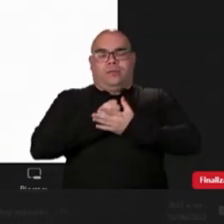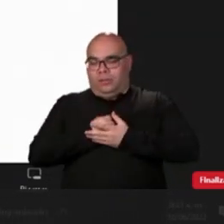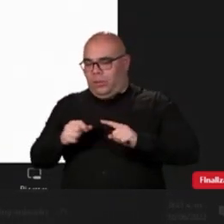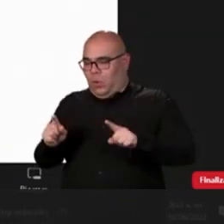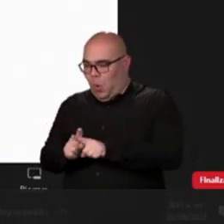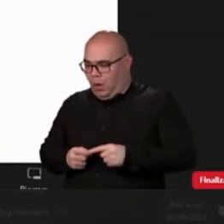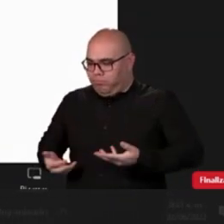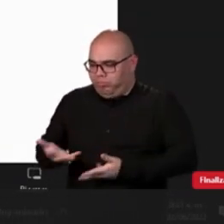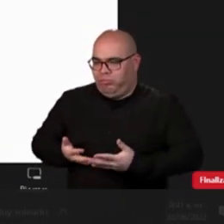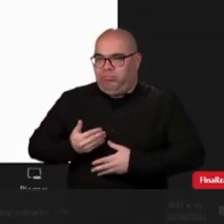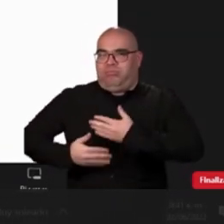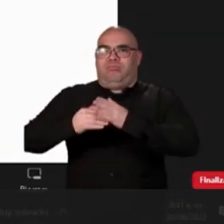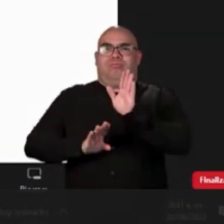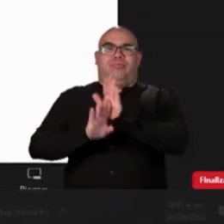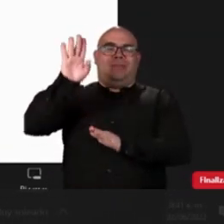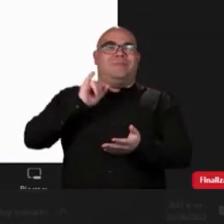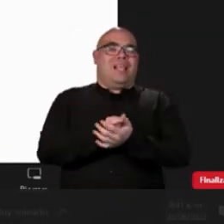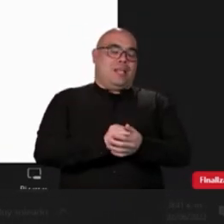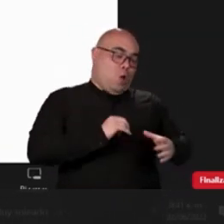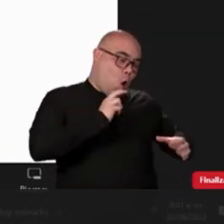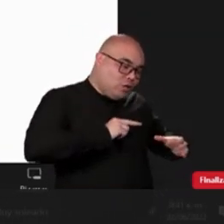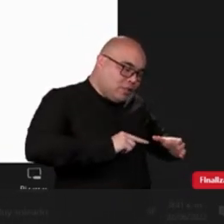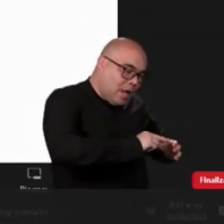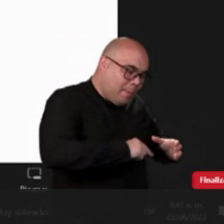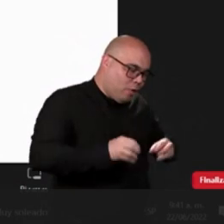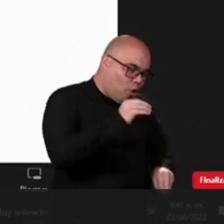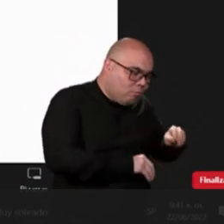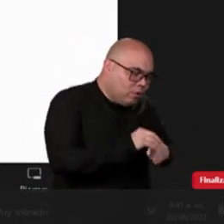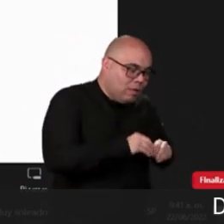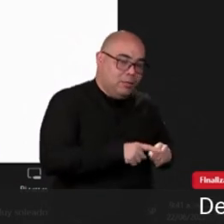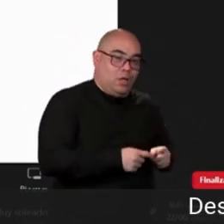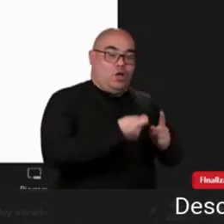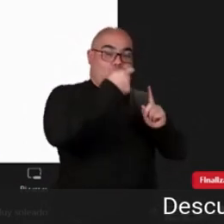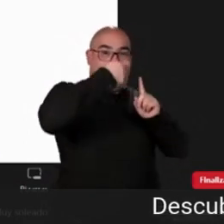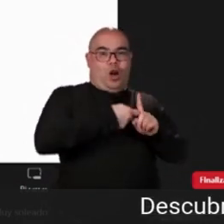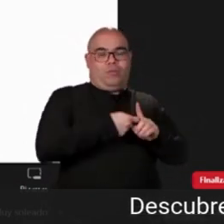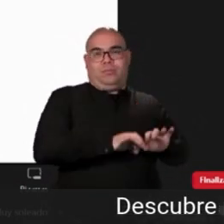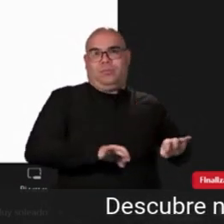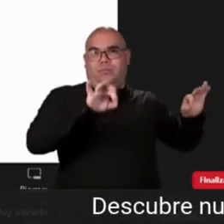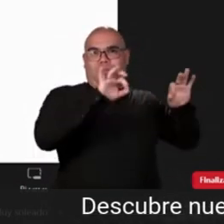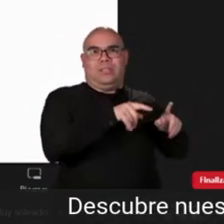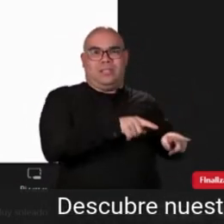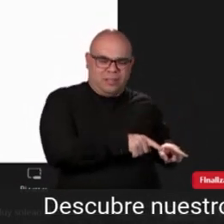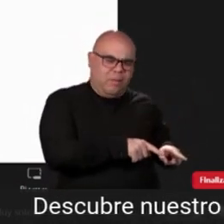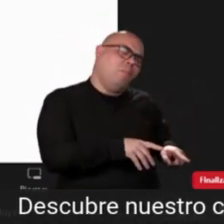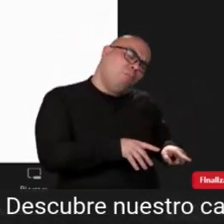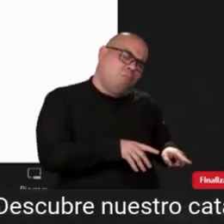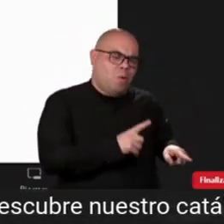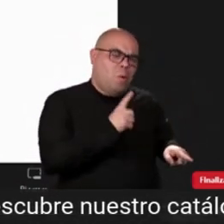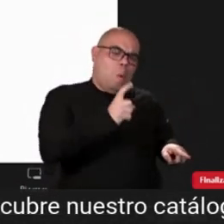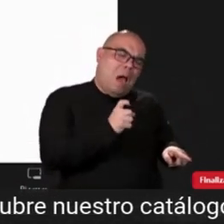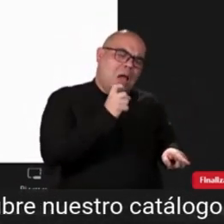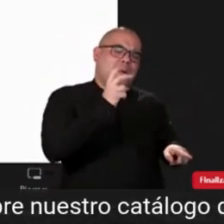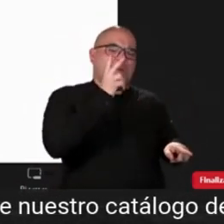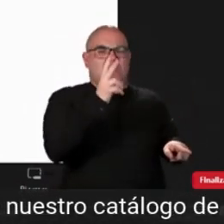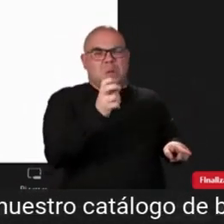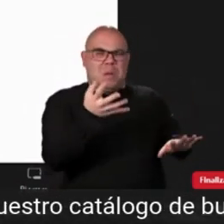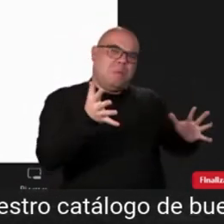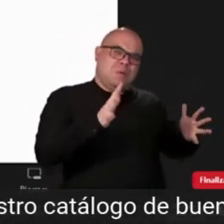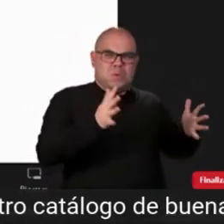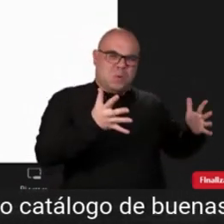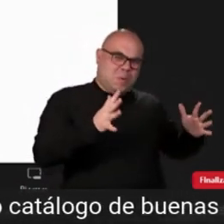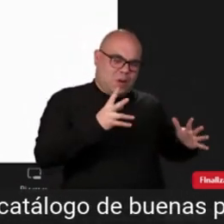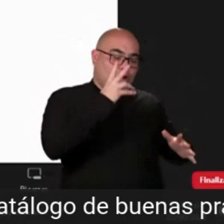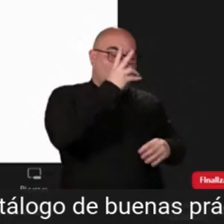la institución. Entonces, el observatorio jugó este rol muy importante. Al cabo de un año y medio, dos años, lo abrimos al mundo, y ahora pues cualquier